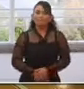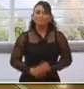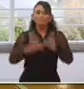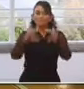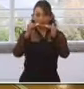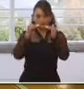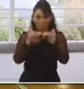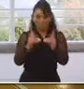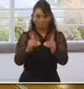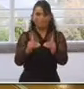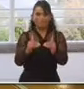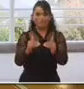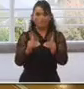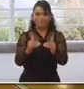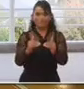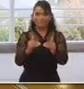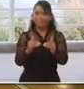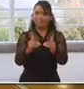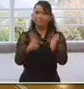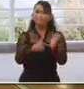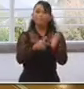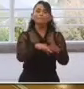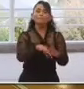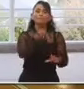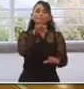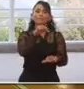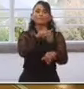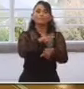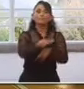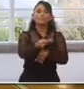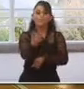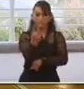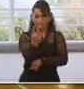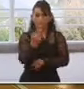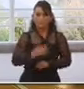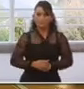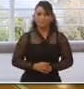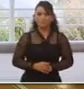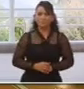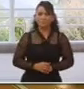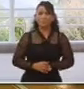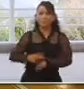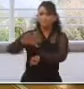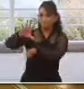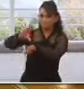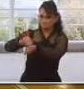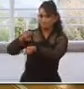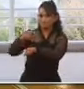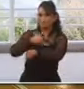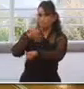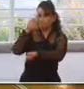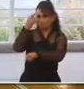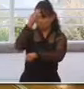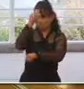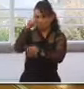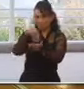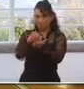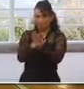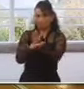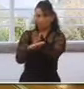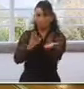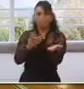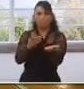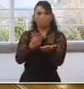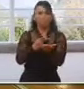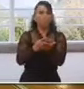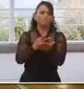Continuando con el desahogo del orden del día, referente al punto señalado con el número 2, me permito poner a su consideración el siguiente acuerdo. Se